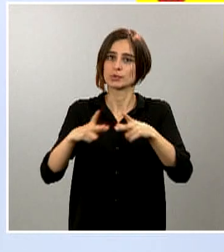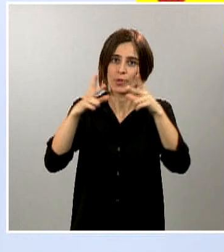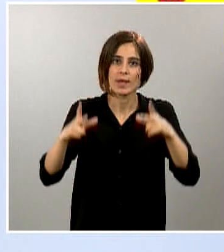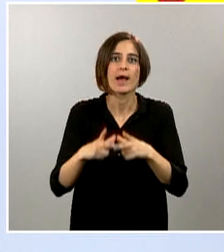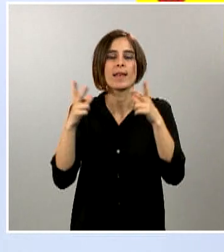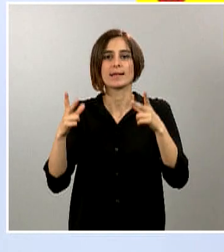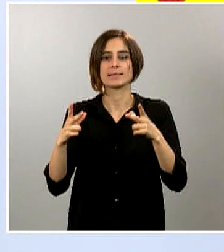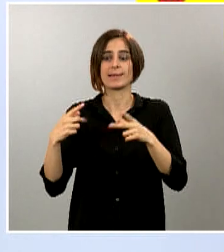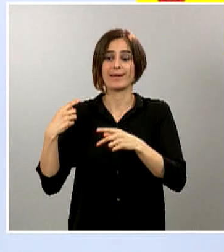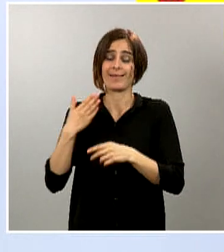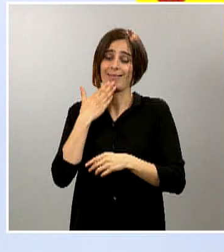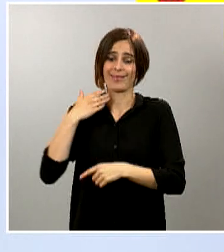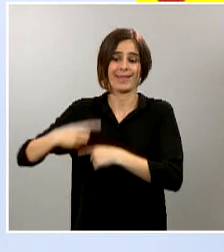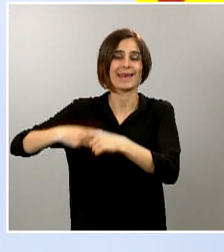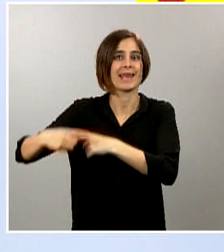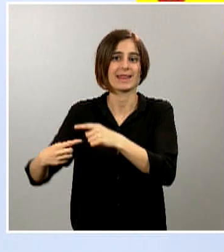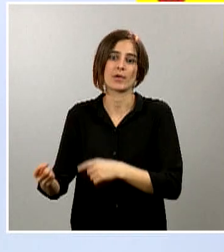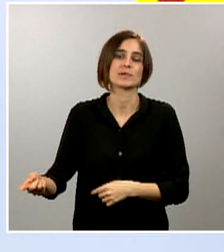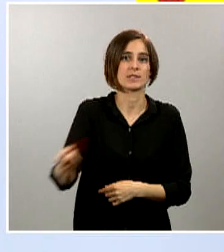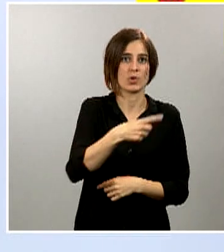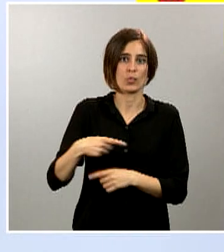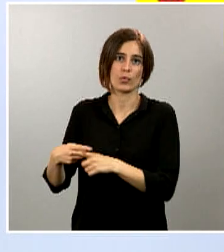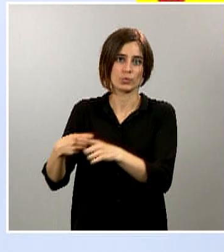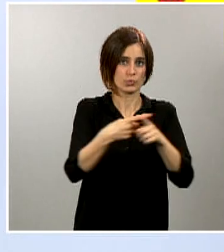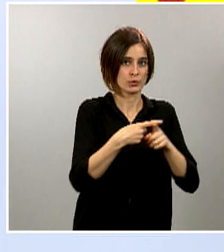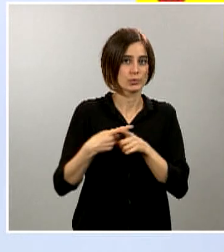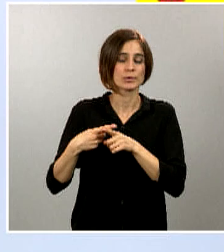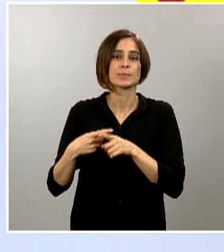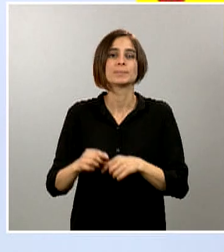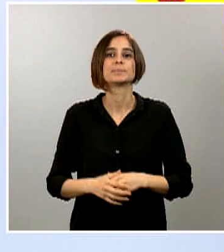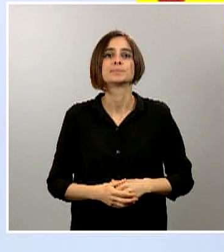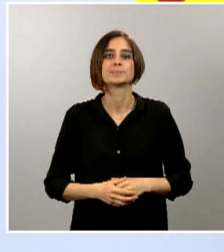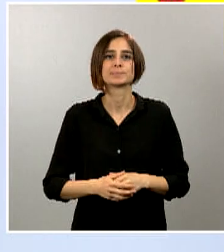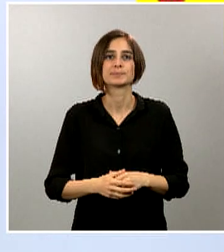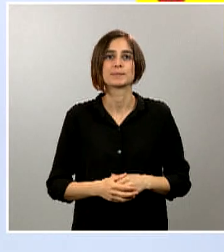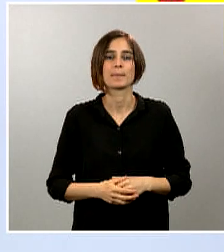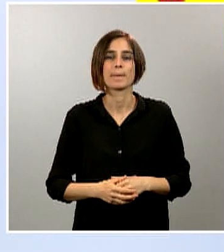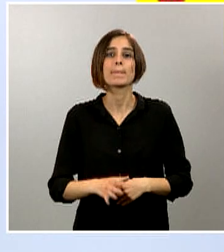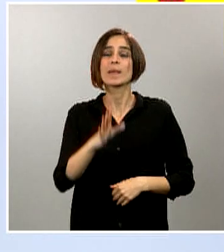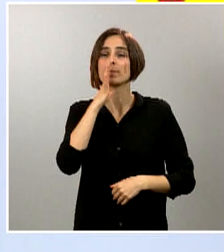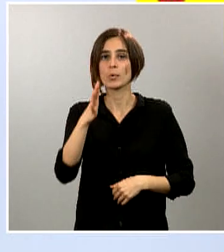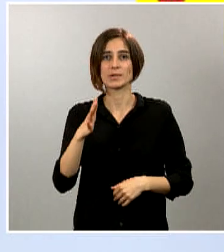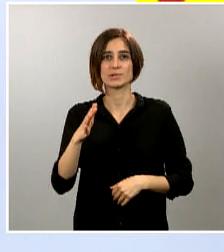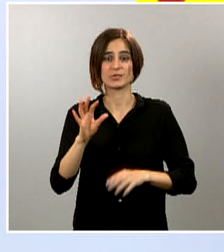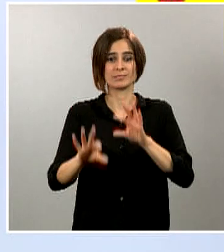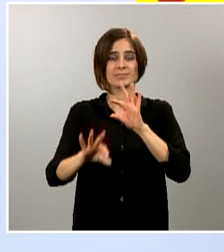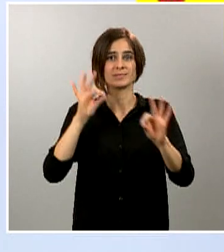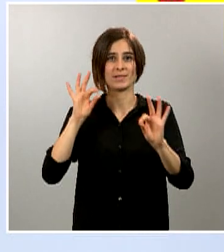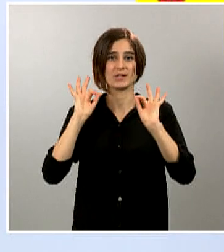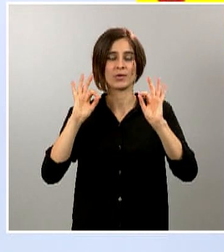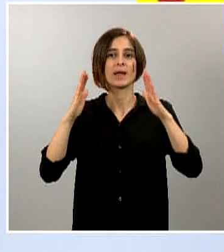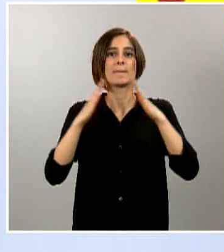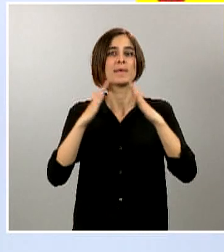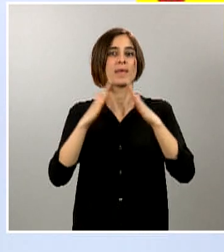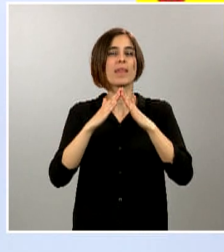generaciones. Por ello, la medida que tomamos en el ámbito de la vivienda tiene el objeto de impedir